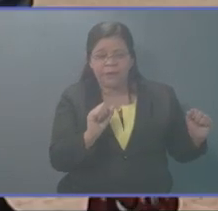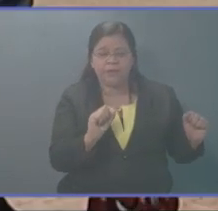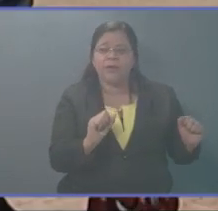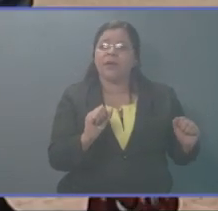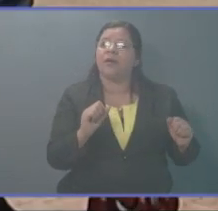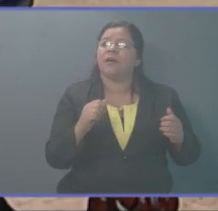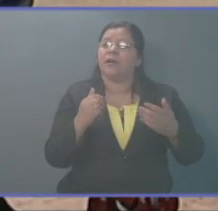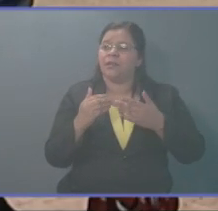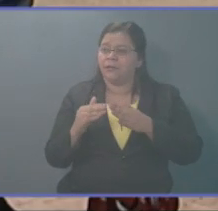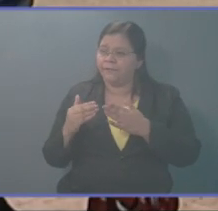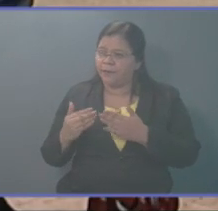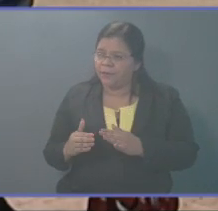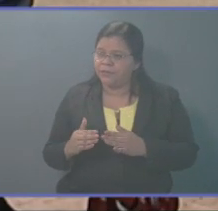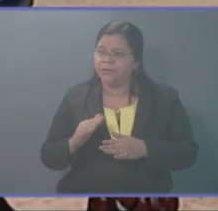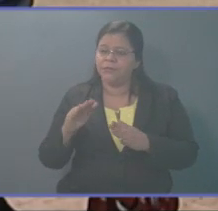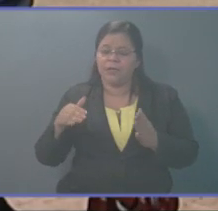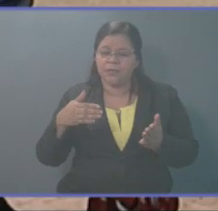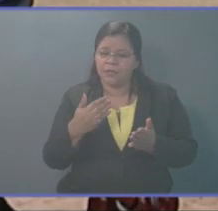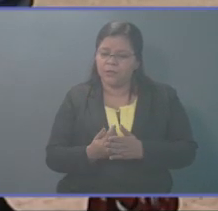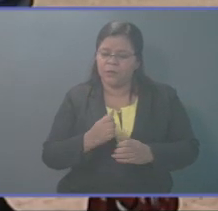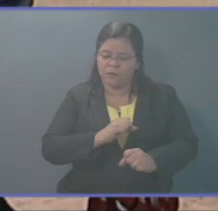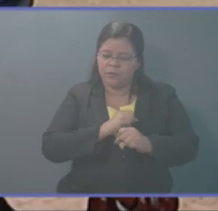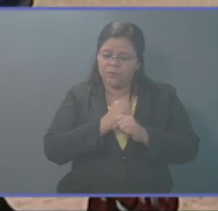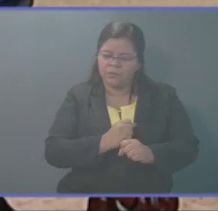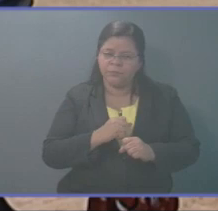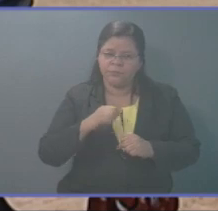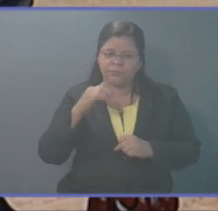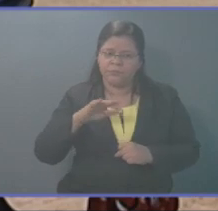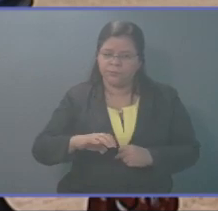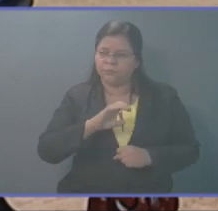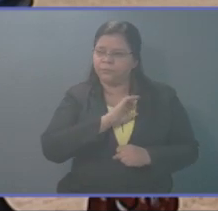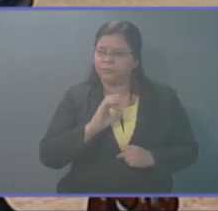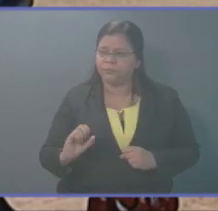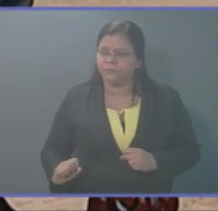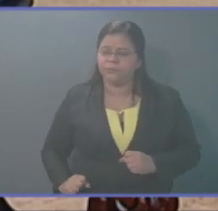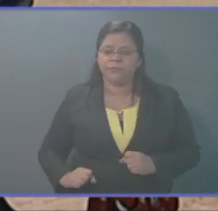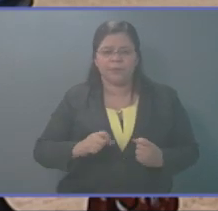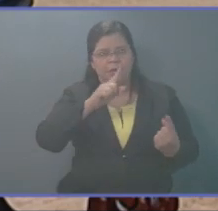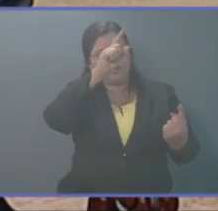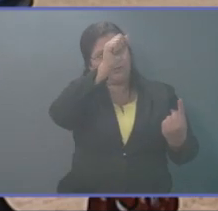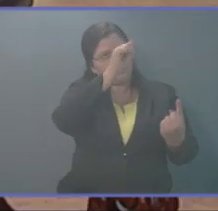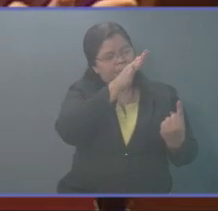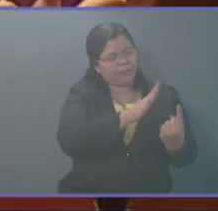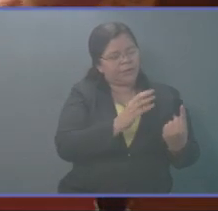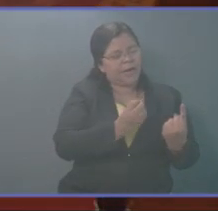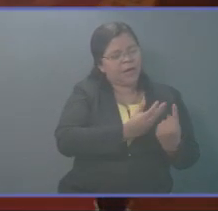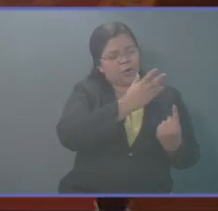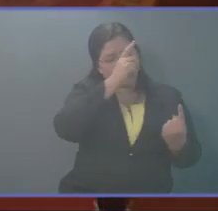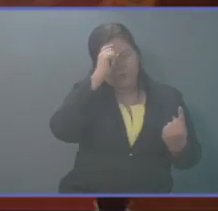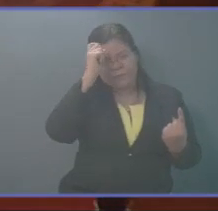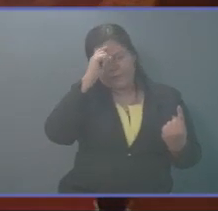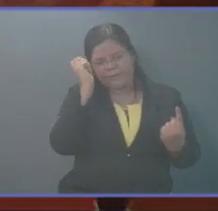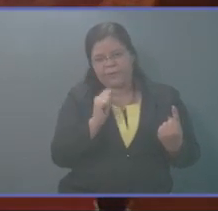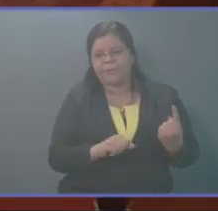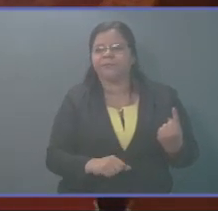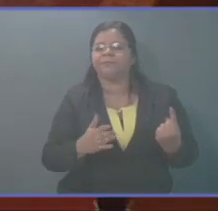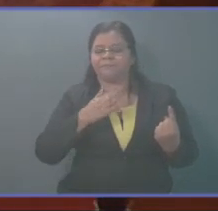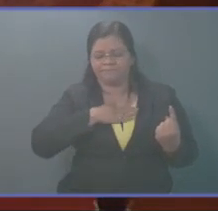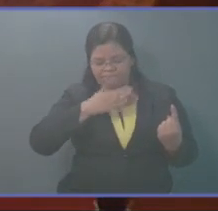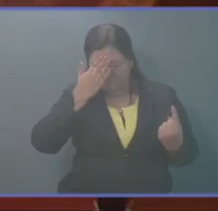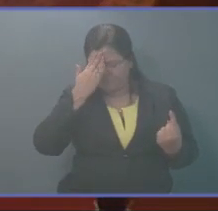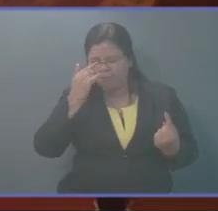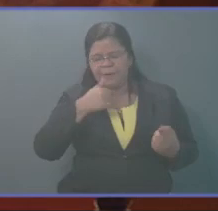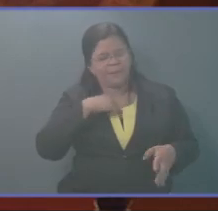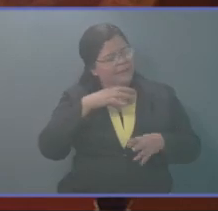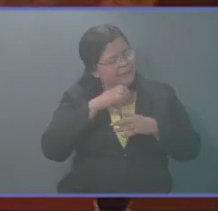esa diferencia de los poderes en el Estado. Dios me le bendiga en sus nuevos retos. No dudo en lo más